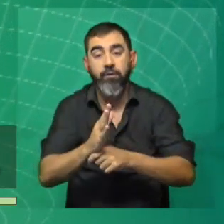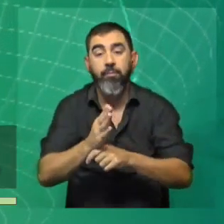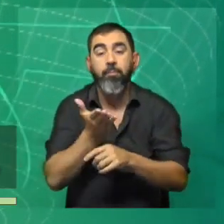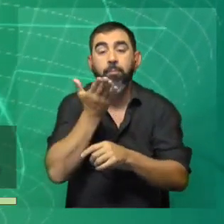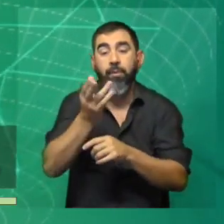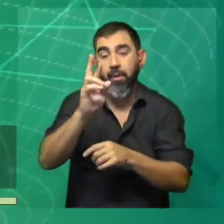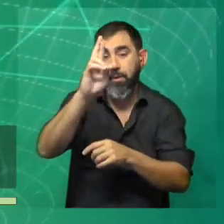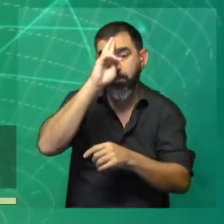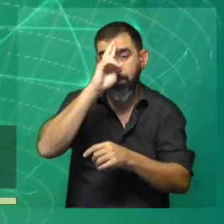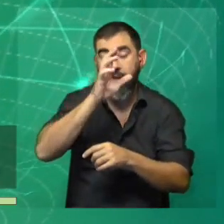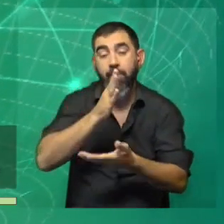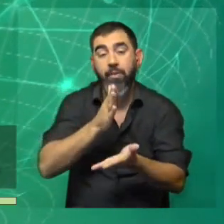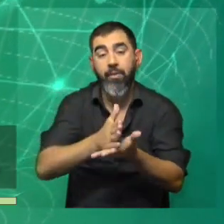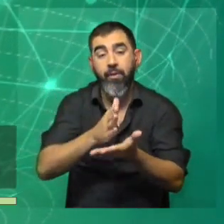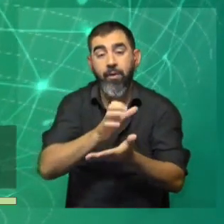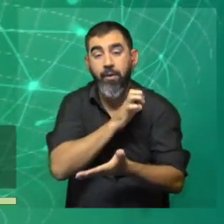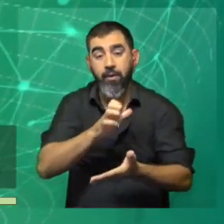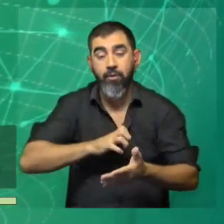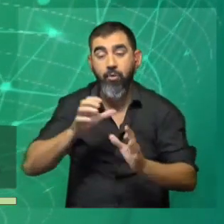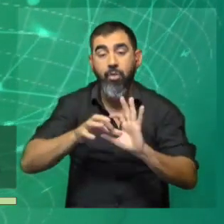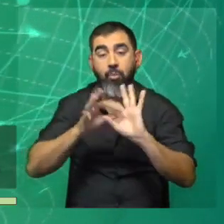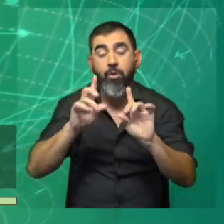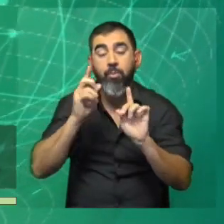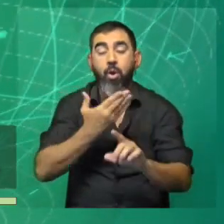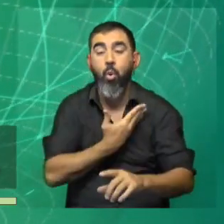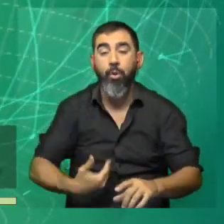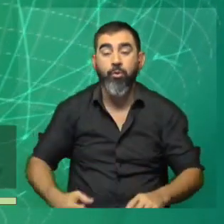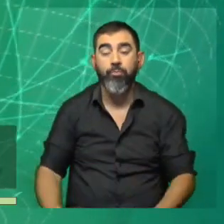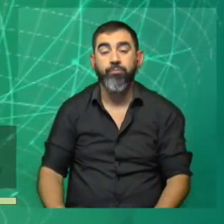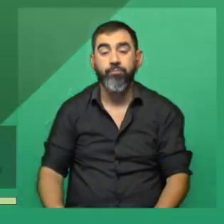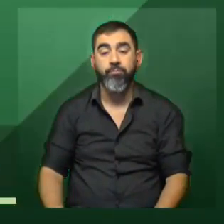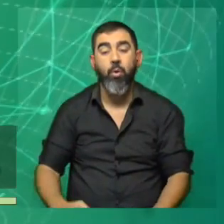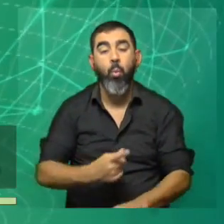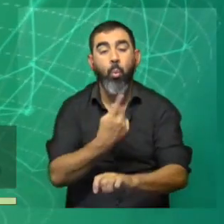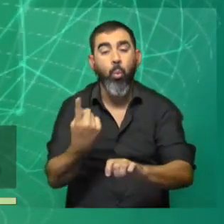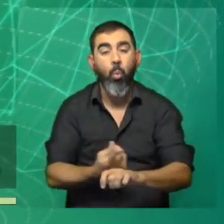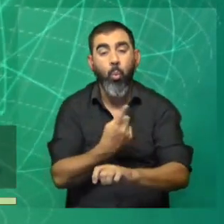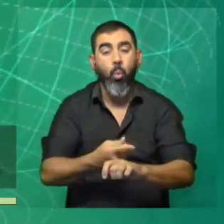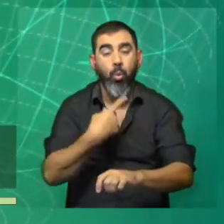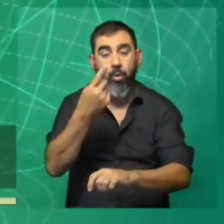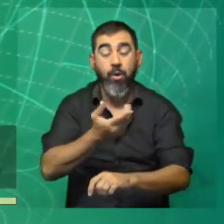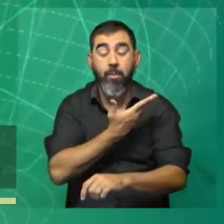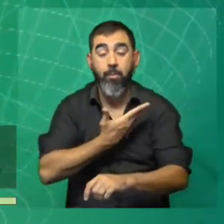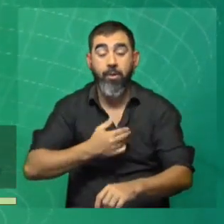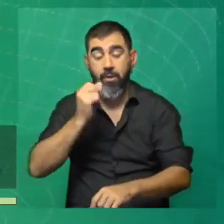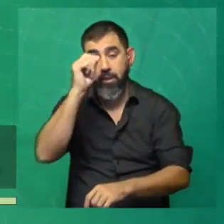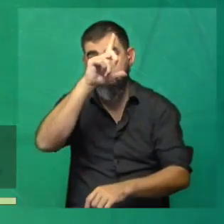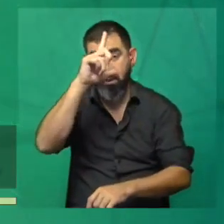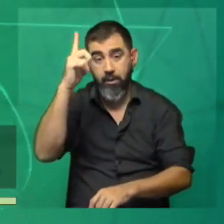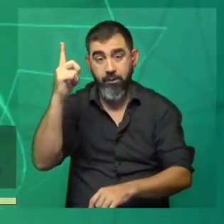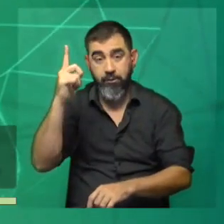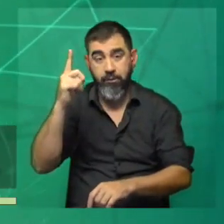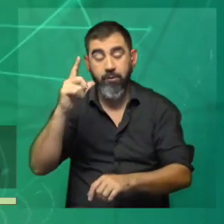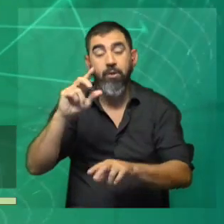un llamado a respetar el estado de derecho la democracia y a su gobierno una hora después el presidente Luis en la calle